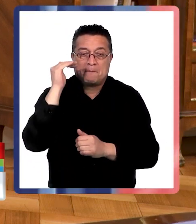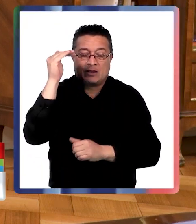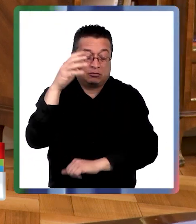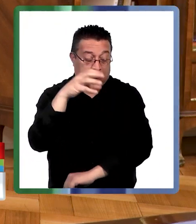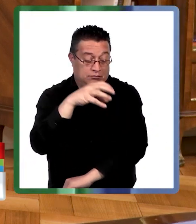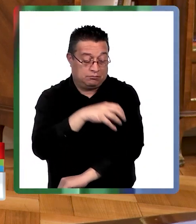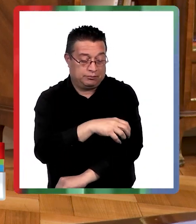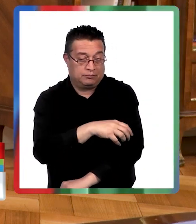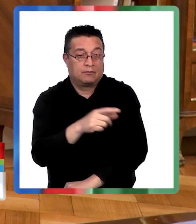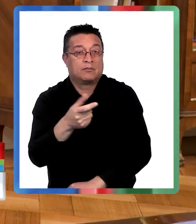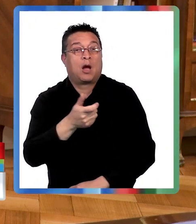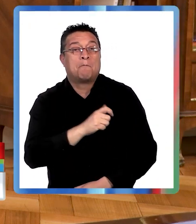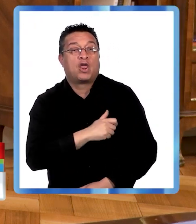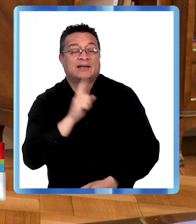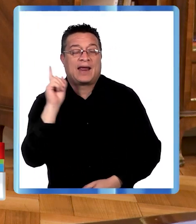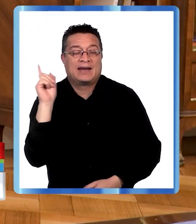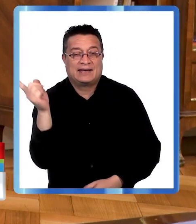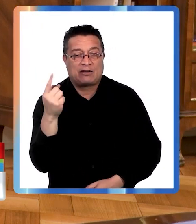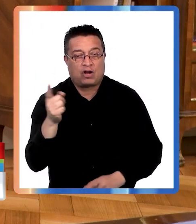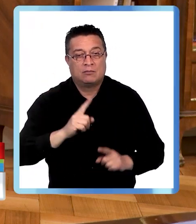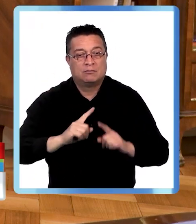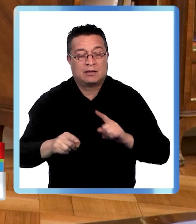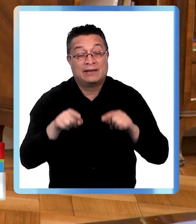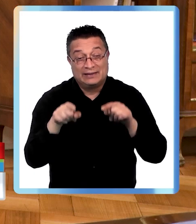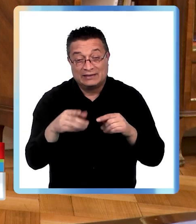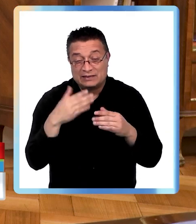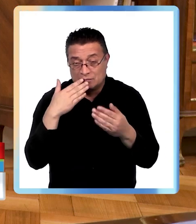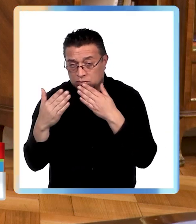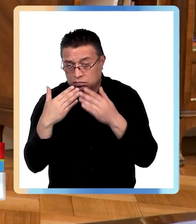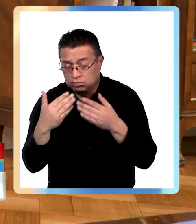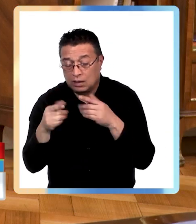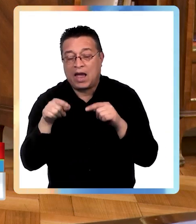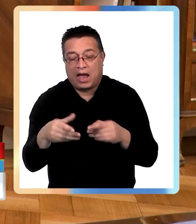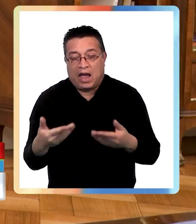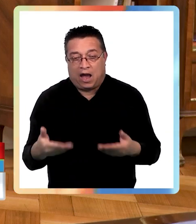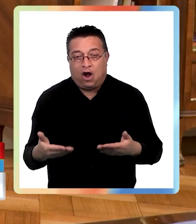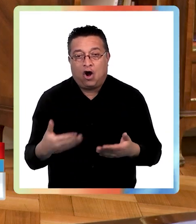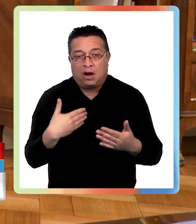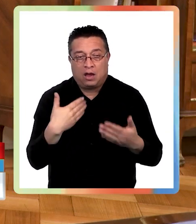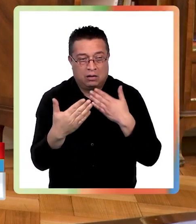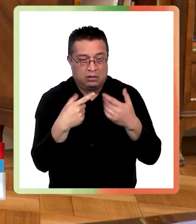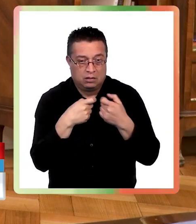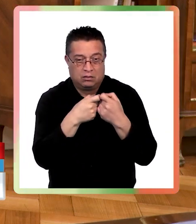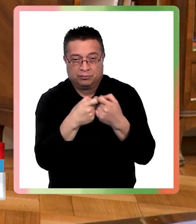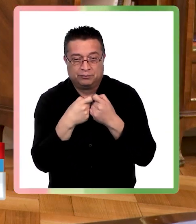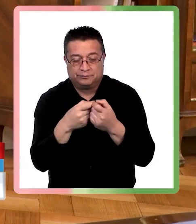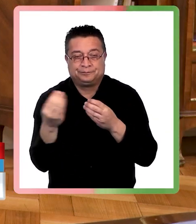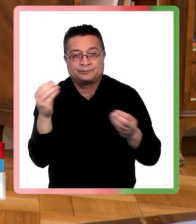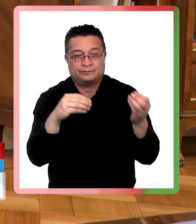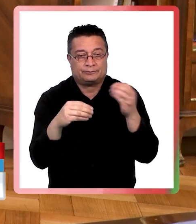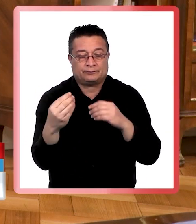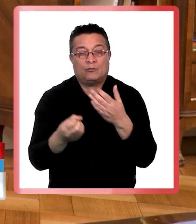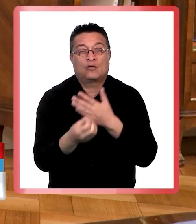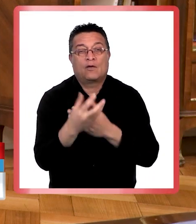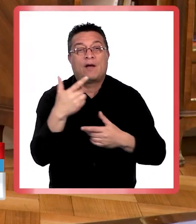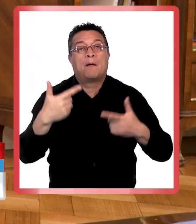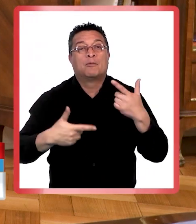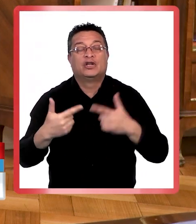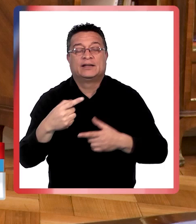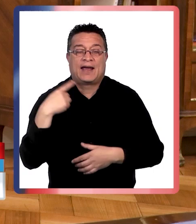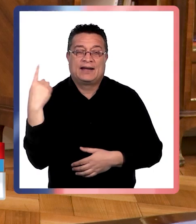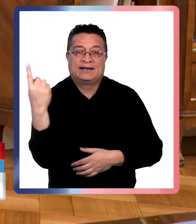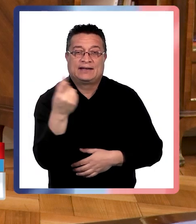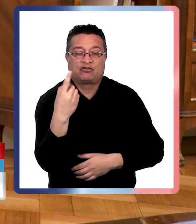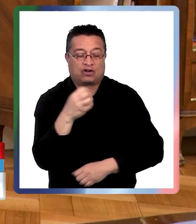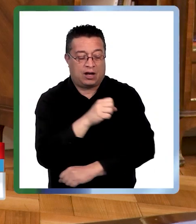mando único, tener una policía nacional. Entonces, ese debate es lo que justamente estamos ahora. Se está formulando la nueva política nacional de